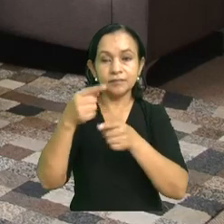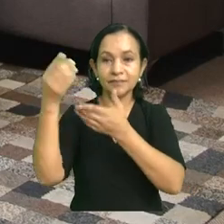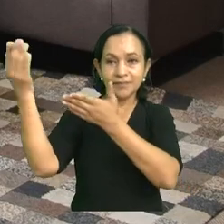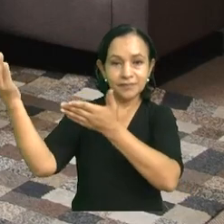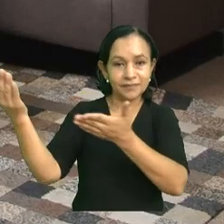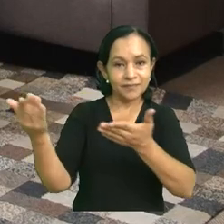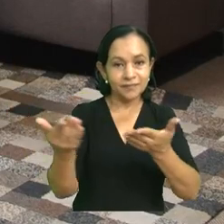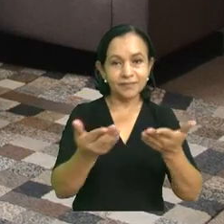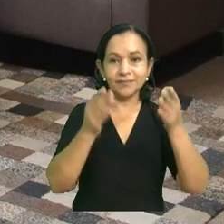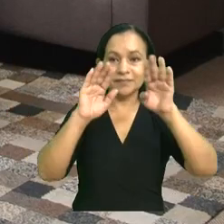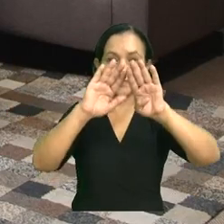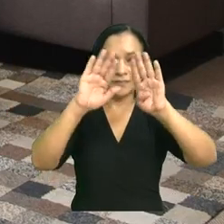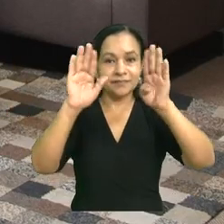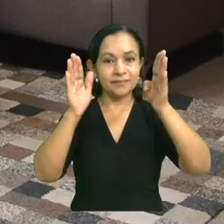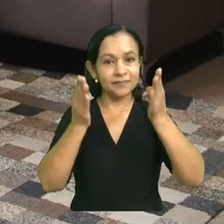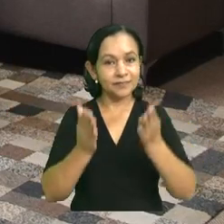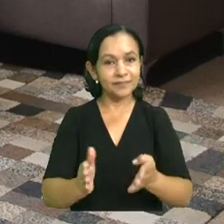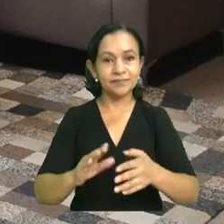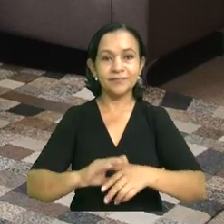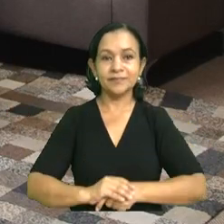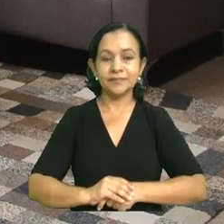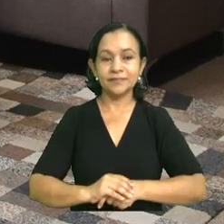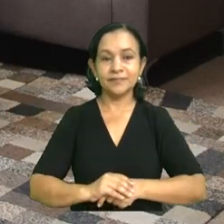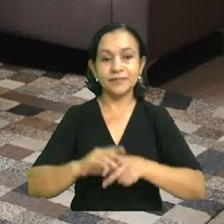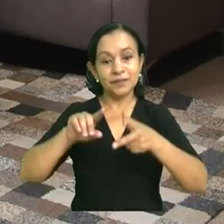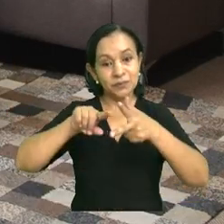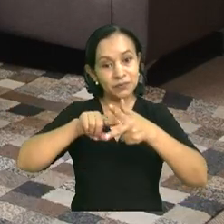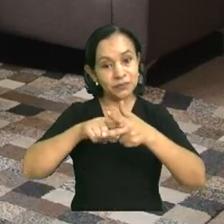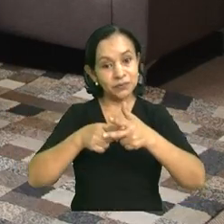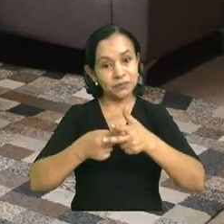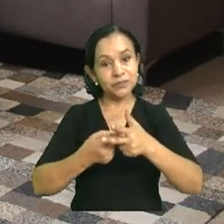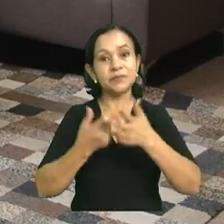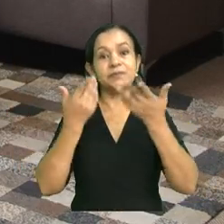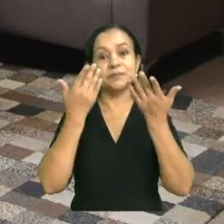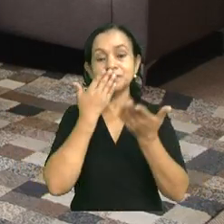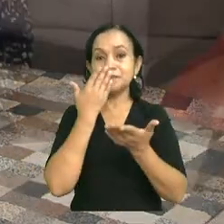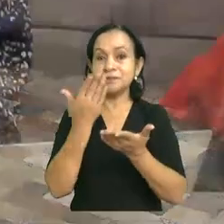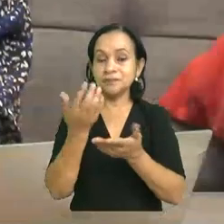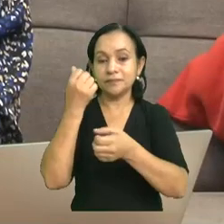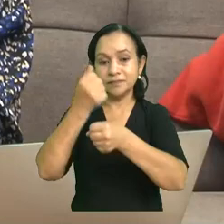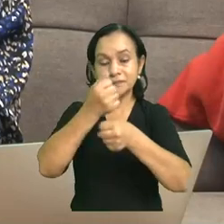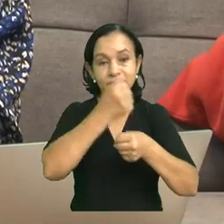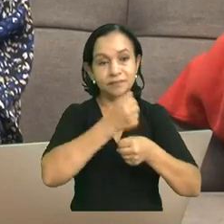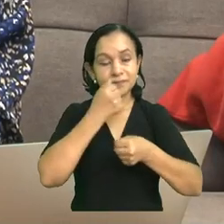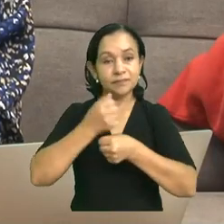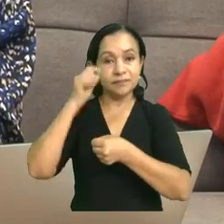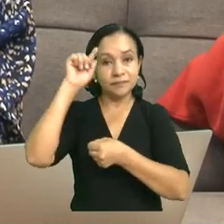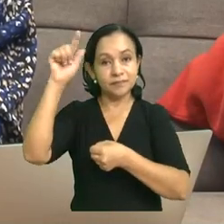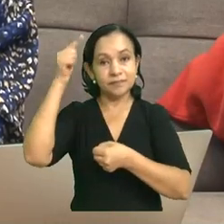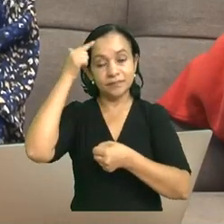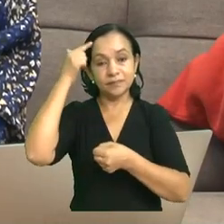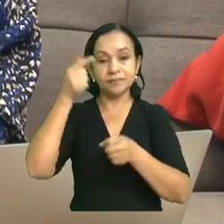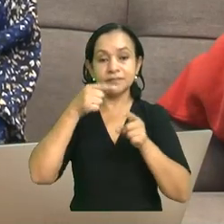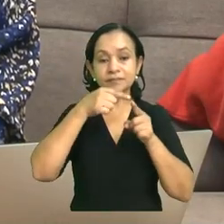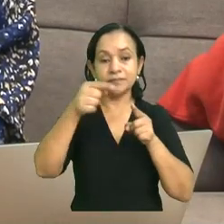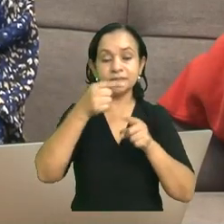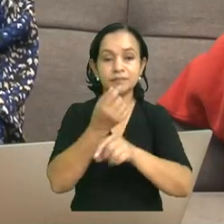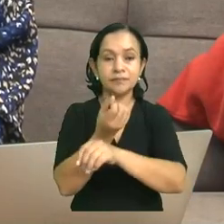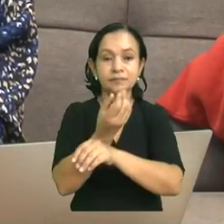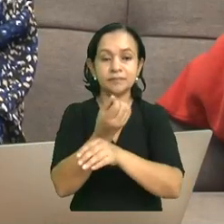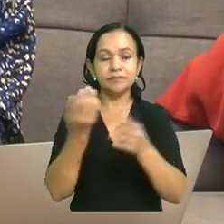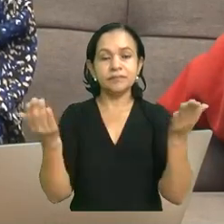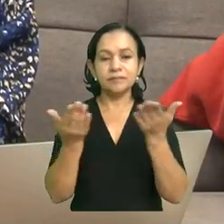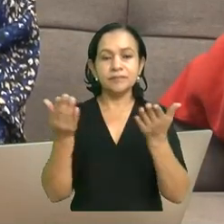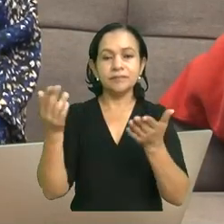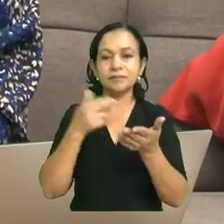bienvenida, ¿no? Una larga introducción, pero también es válido todo el trabajo que realizan los gobiernos municipales. En ese claro sentido, ¿cómo se preparan?